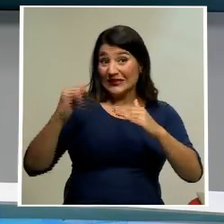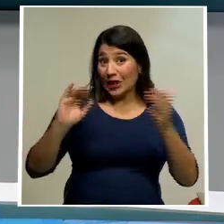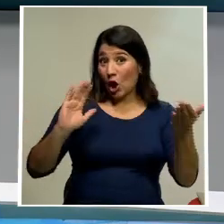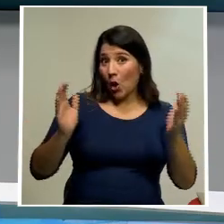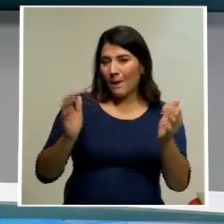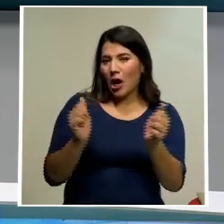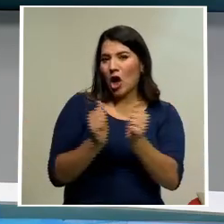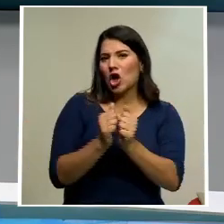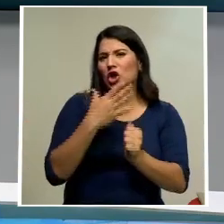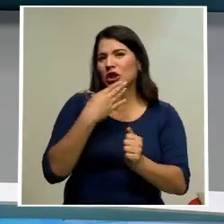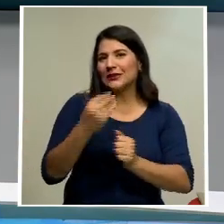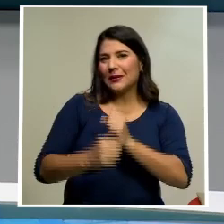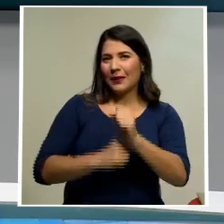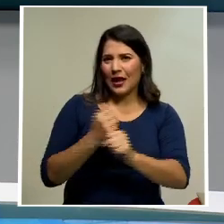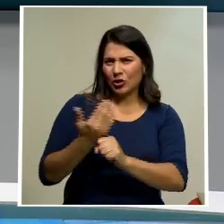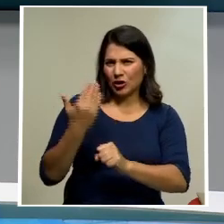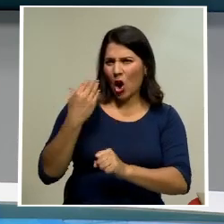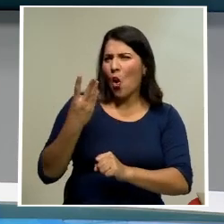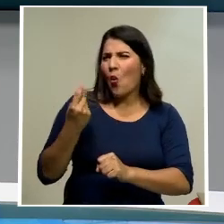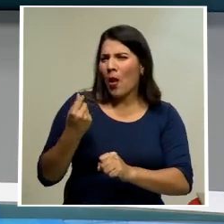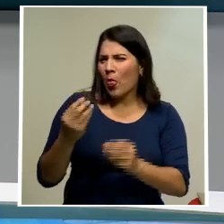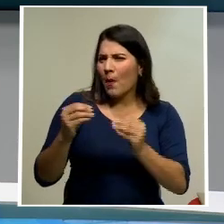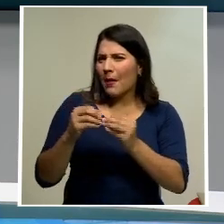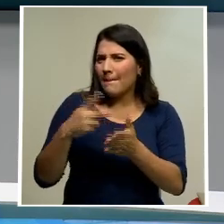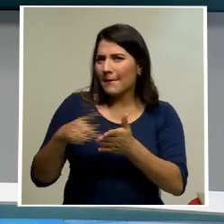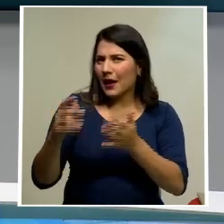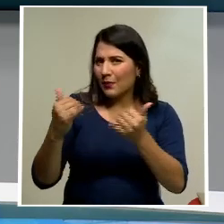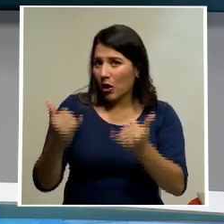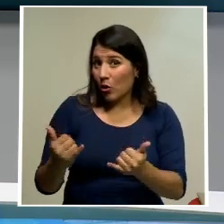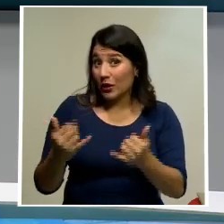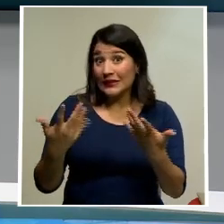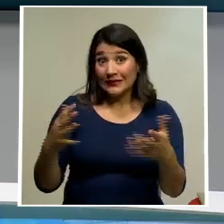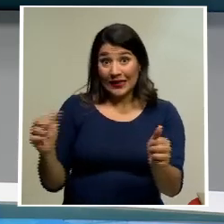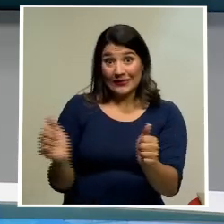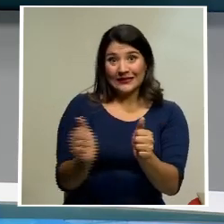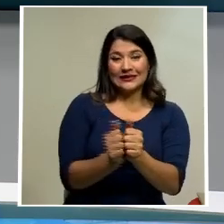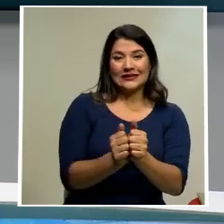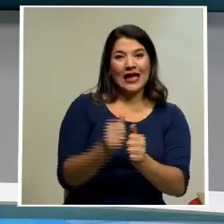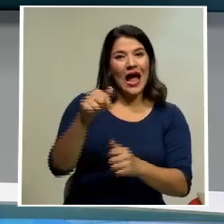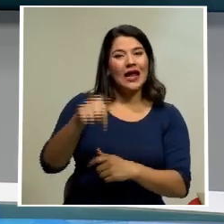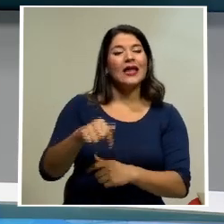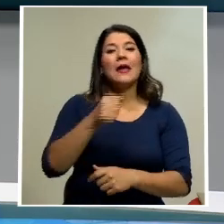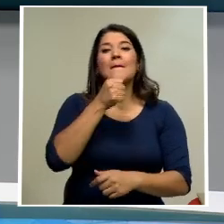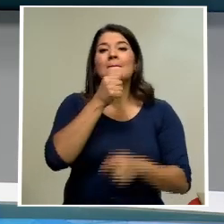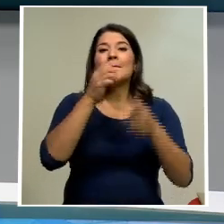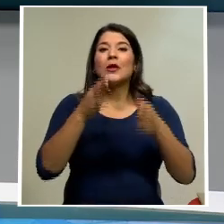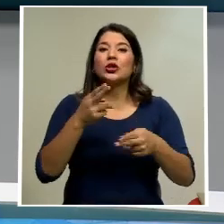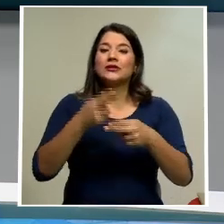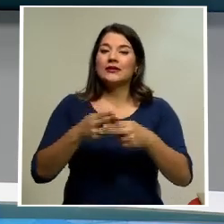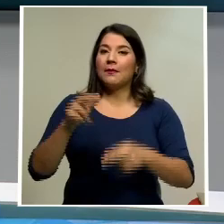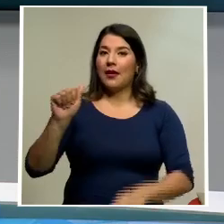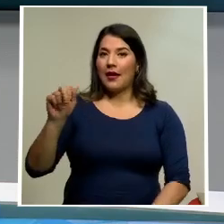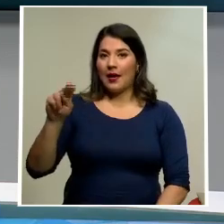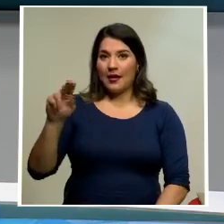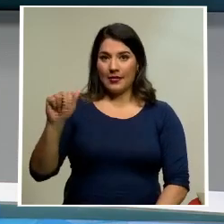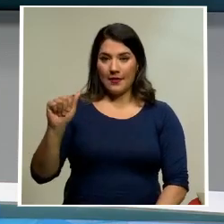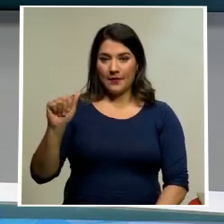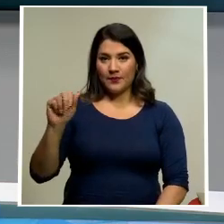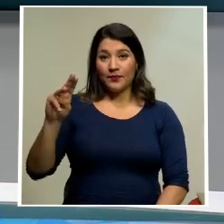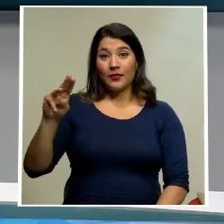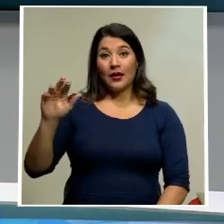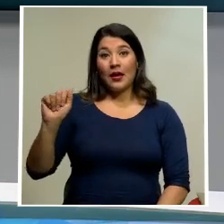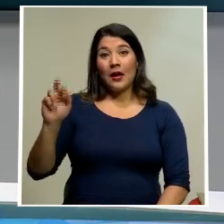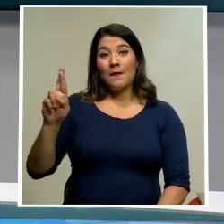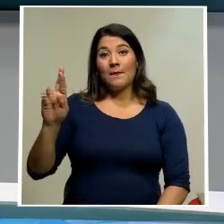de diciembre del año anterior? Ya se encuentra con nosotros aquí en el set de Costa Rica Noticias la periodista Ana Marta Arce, quien hizo